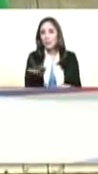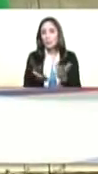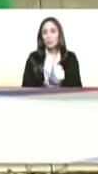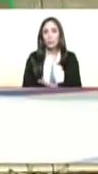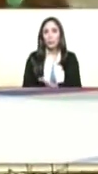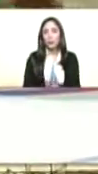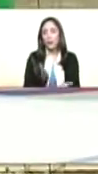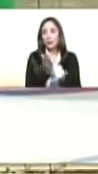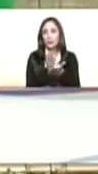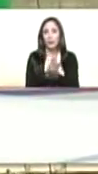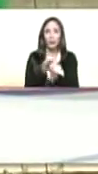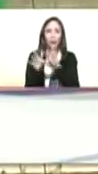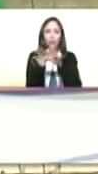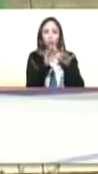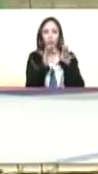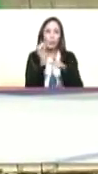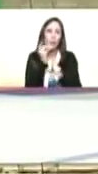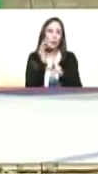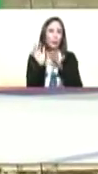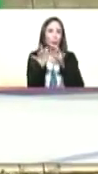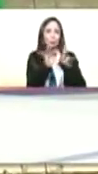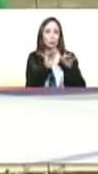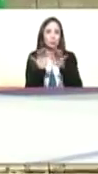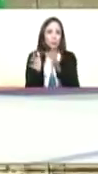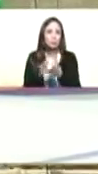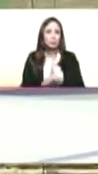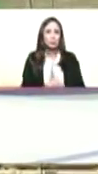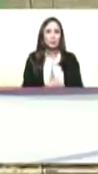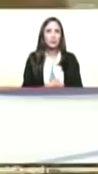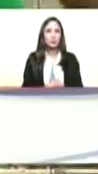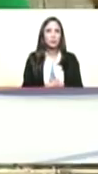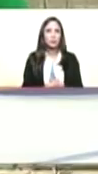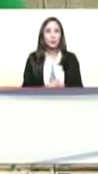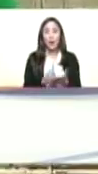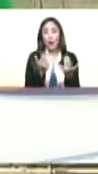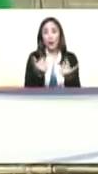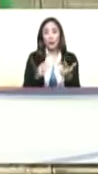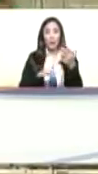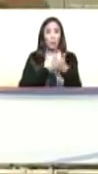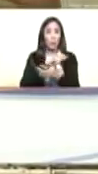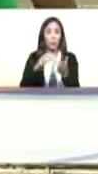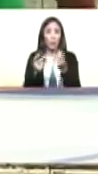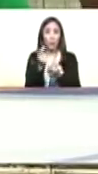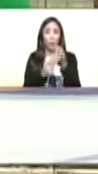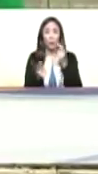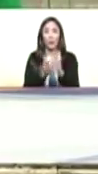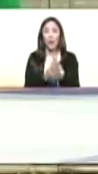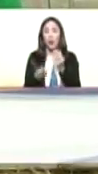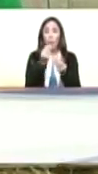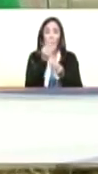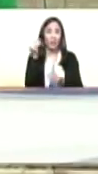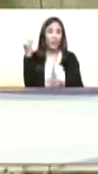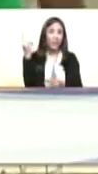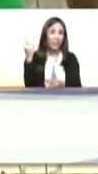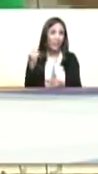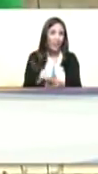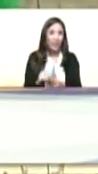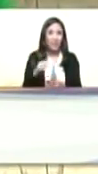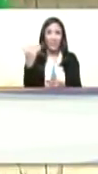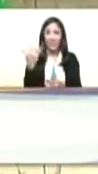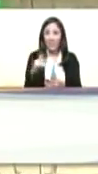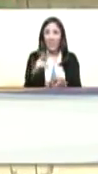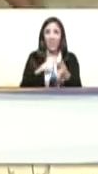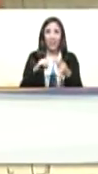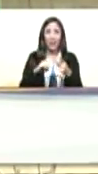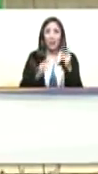guerra no convencional, especialmente, presidente, en la modalidad de guerra económica. Uh-huh. Especulación de precios, inflación inducida,